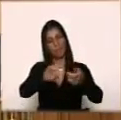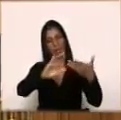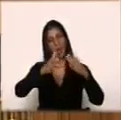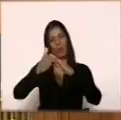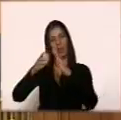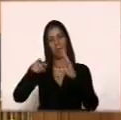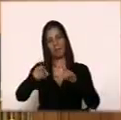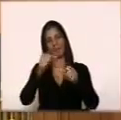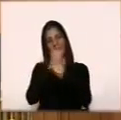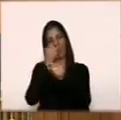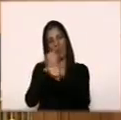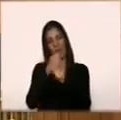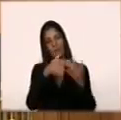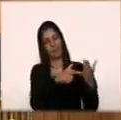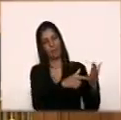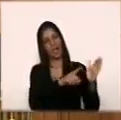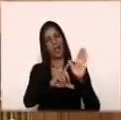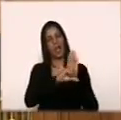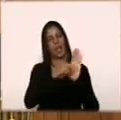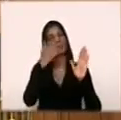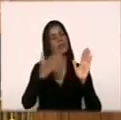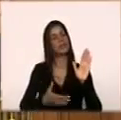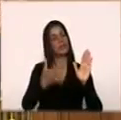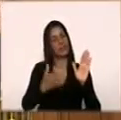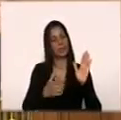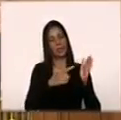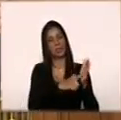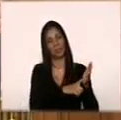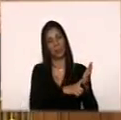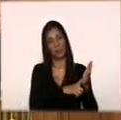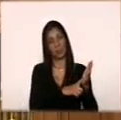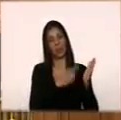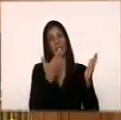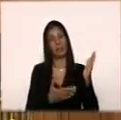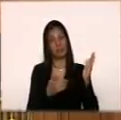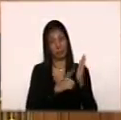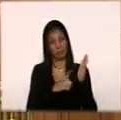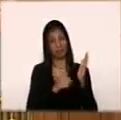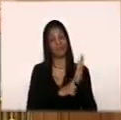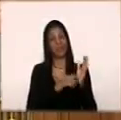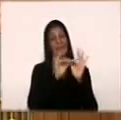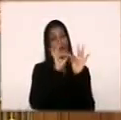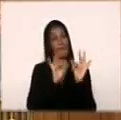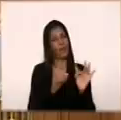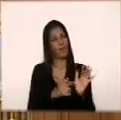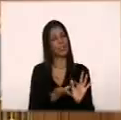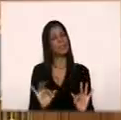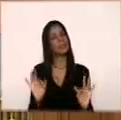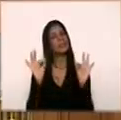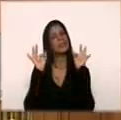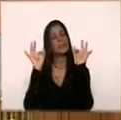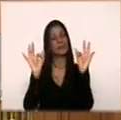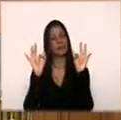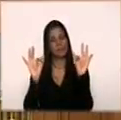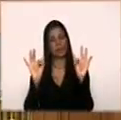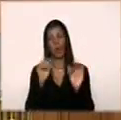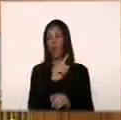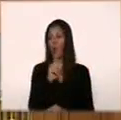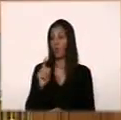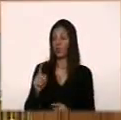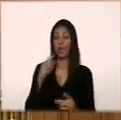fundamental. Un instrumento que además, vale la pena decir aquí, tiene características especiales. Ya ustedes